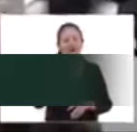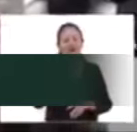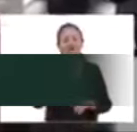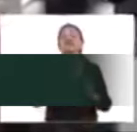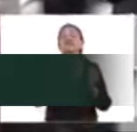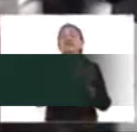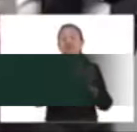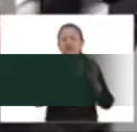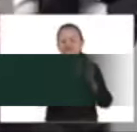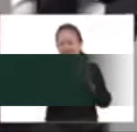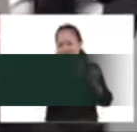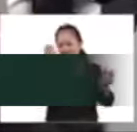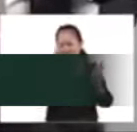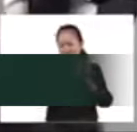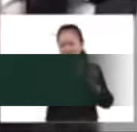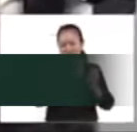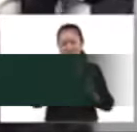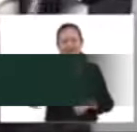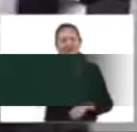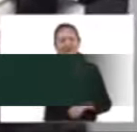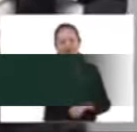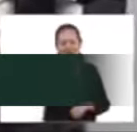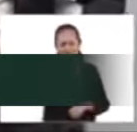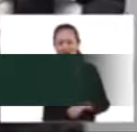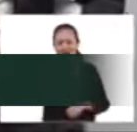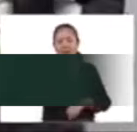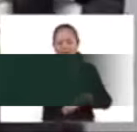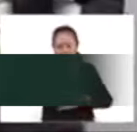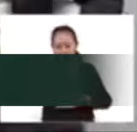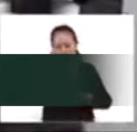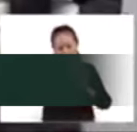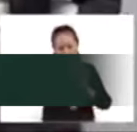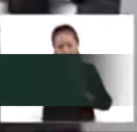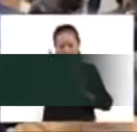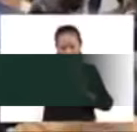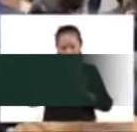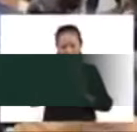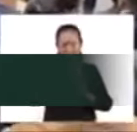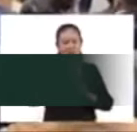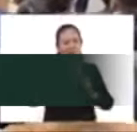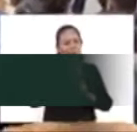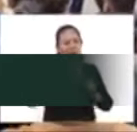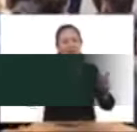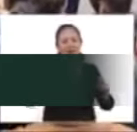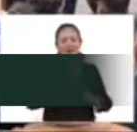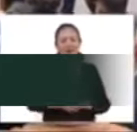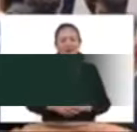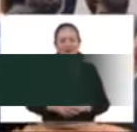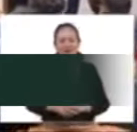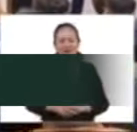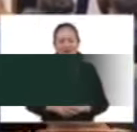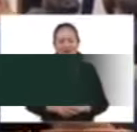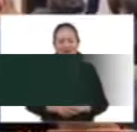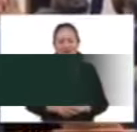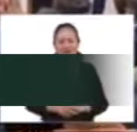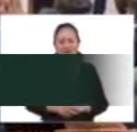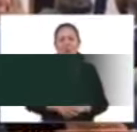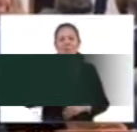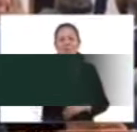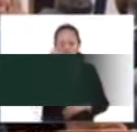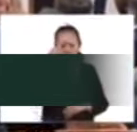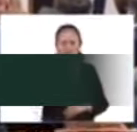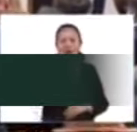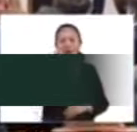inversión para la acción climática en las ciudades de esta Cumbre de Ciudades de las Américas 2023, habló sobre